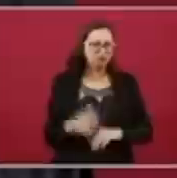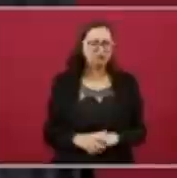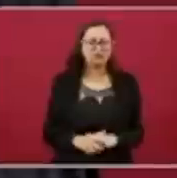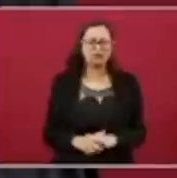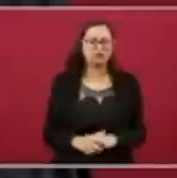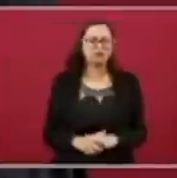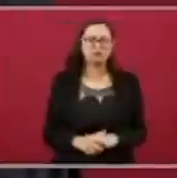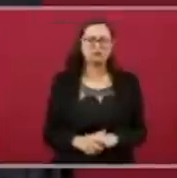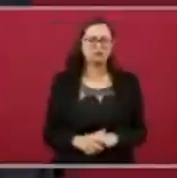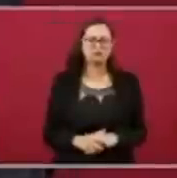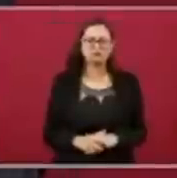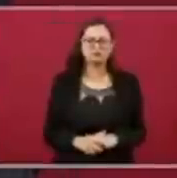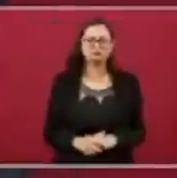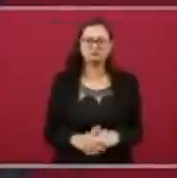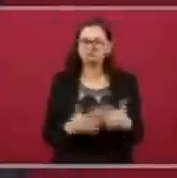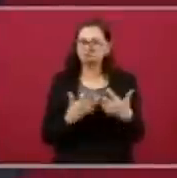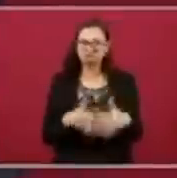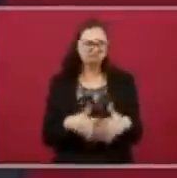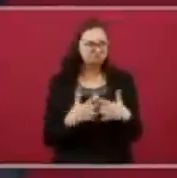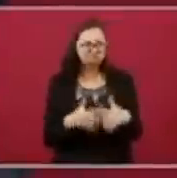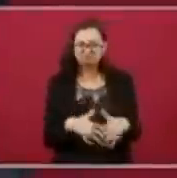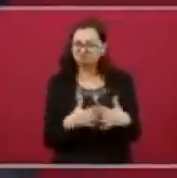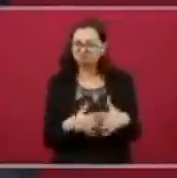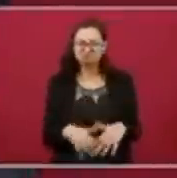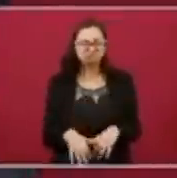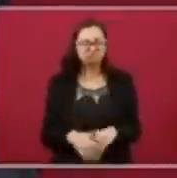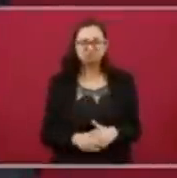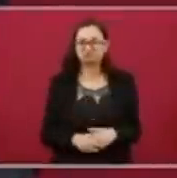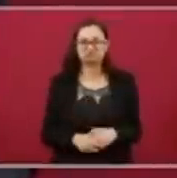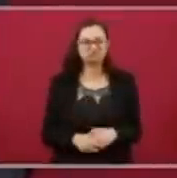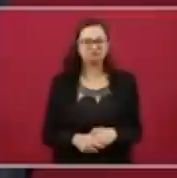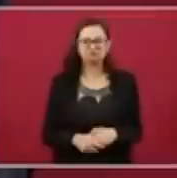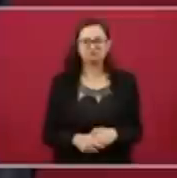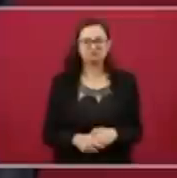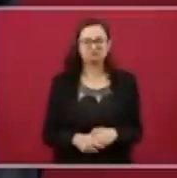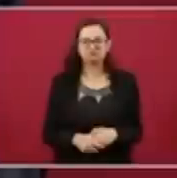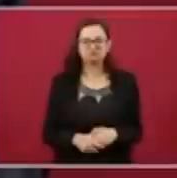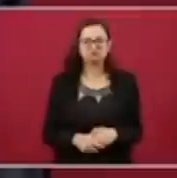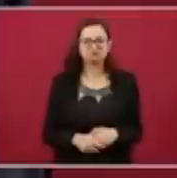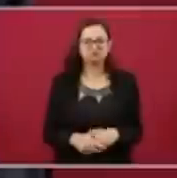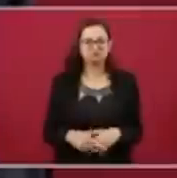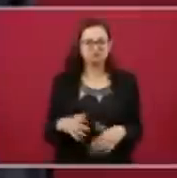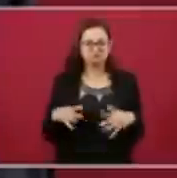No ha funcionado desde que se creó